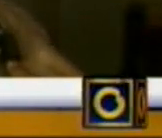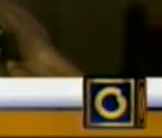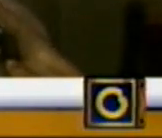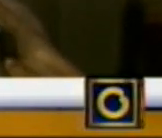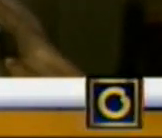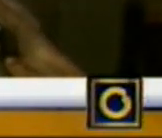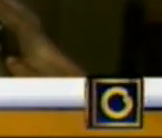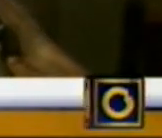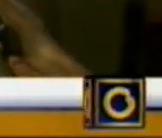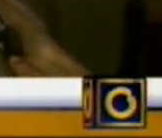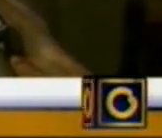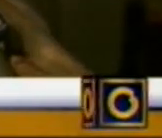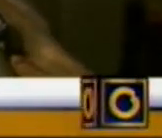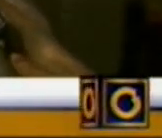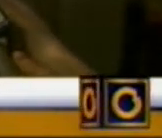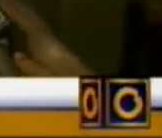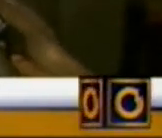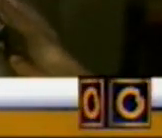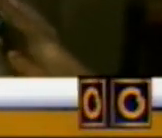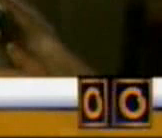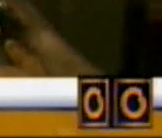se presentó el miércoles